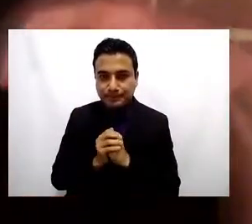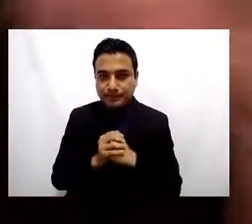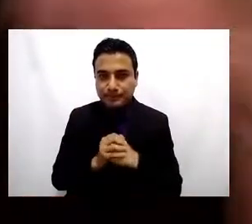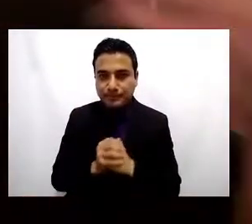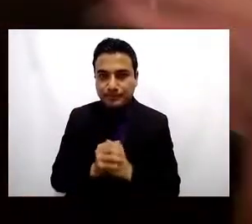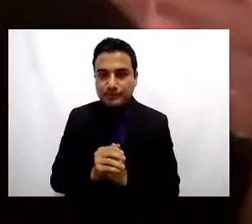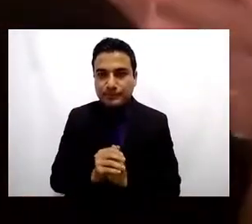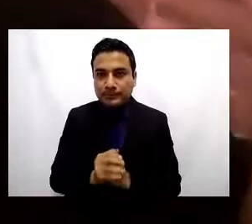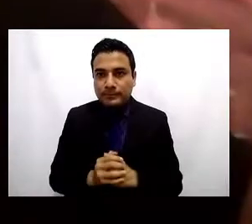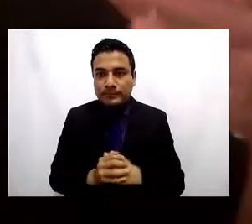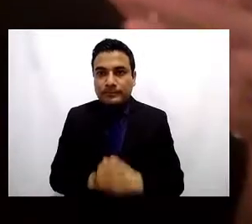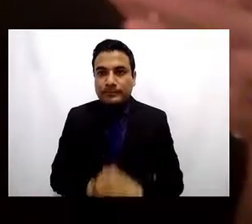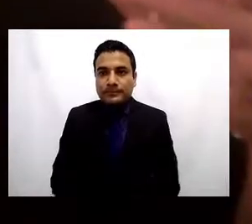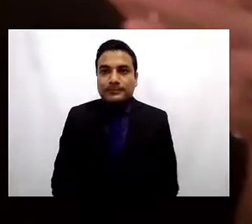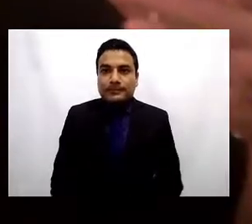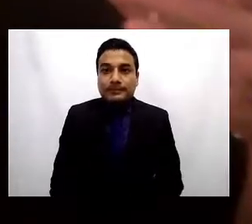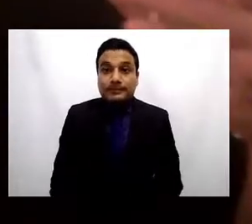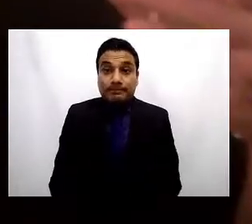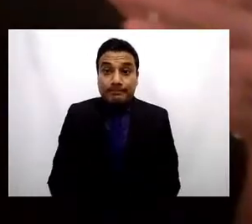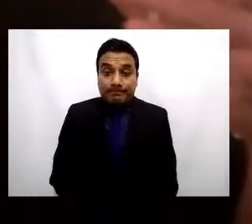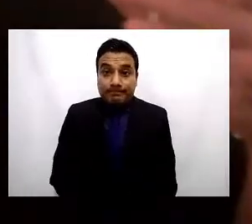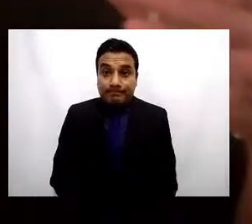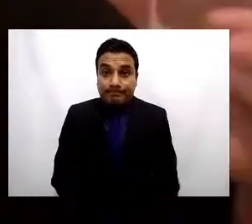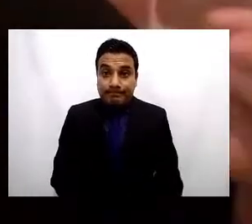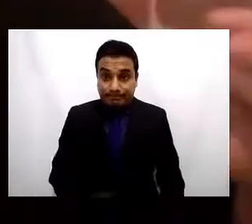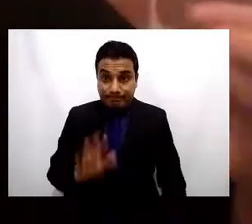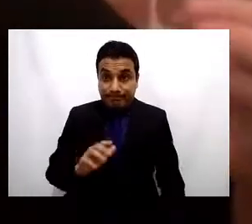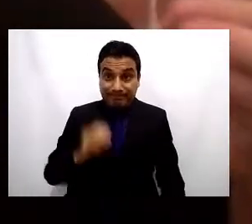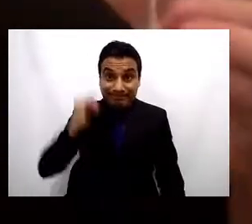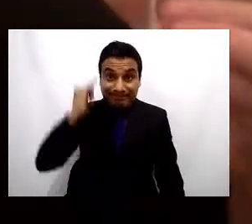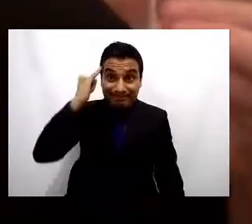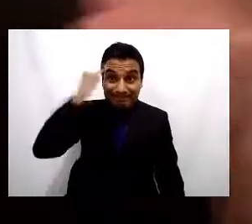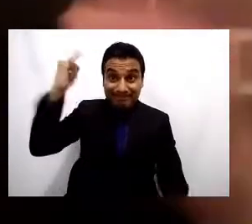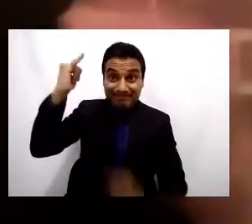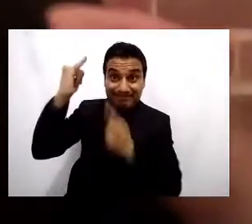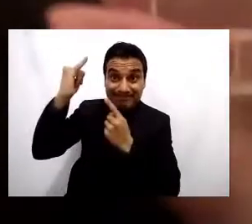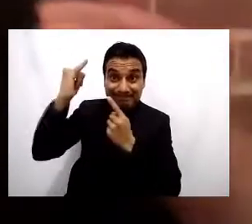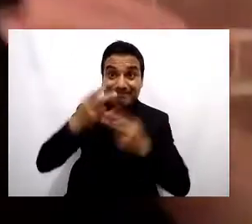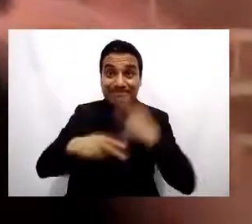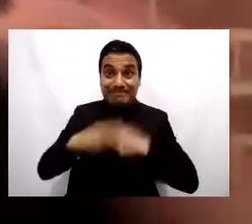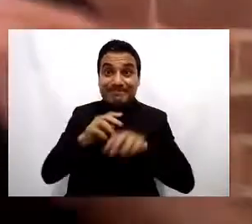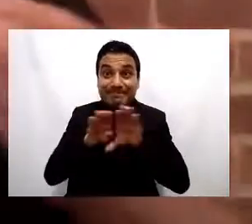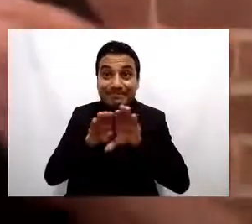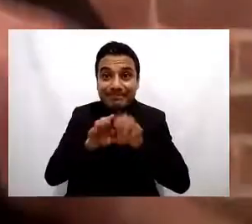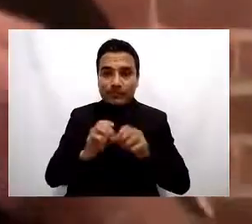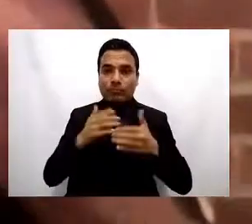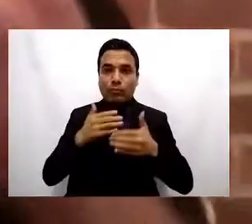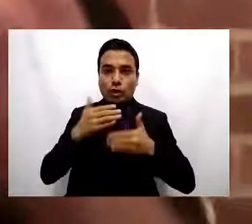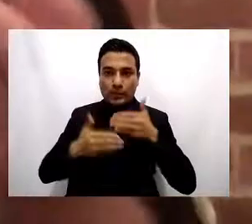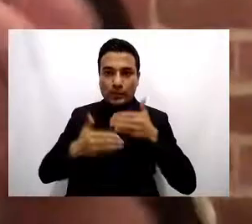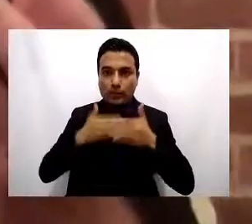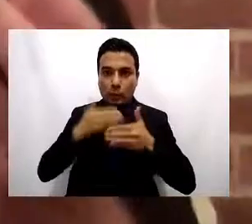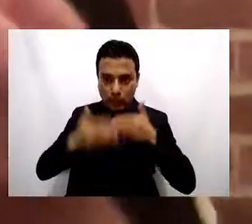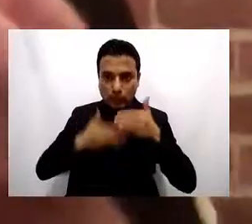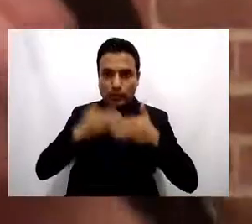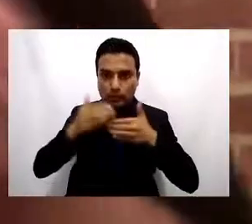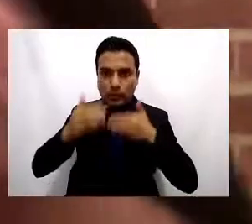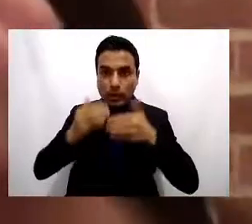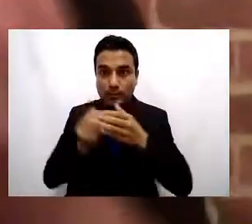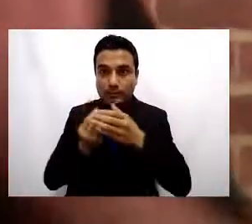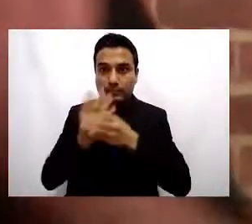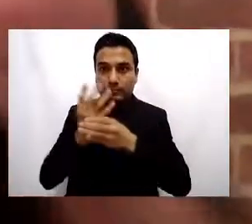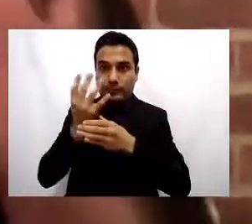Las ideas entonces son resultado del proceso y por lo tanto el teatro las piensa. No